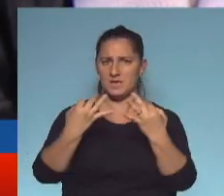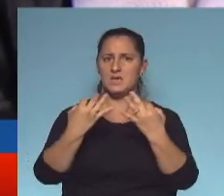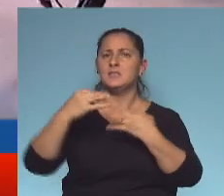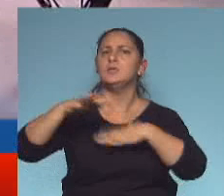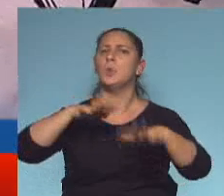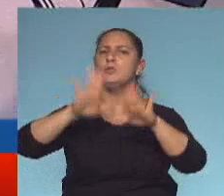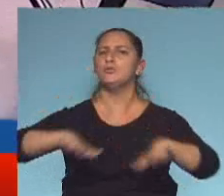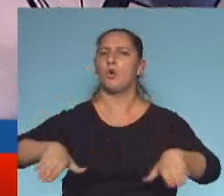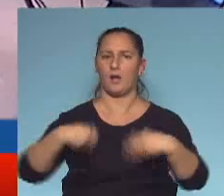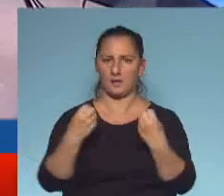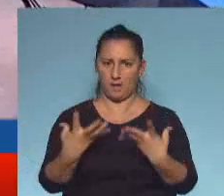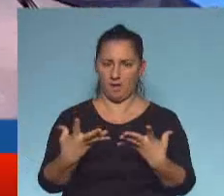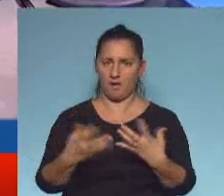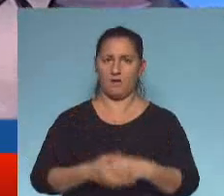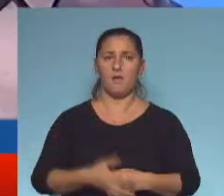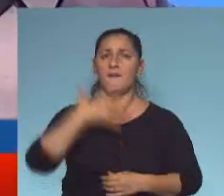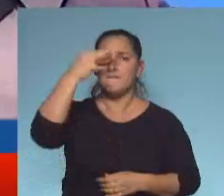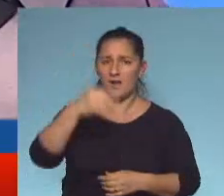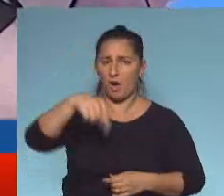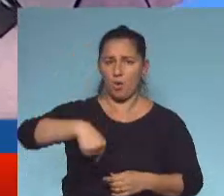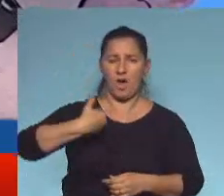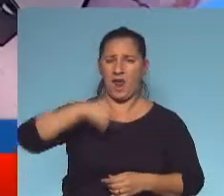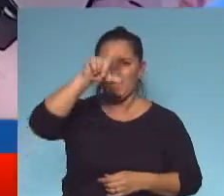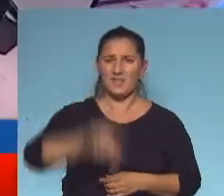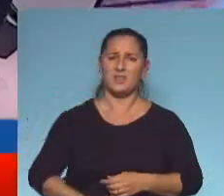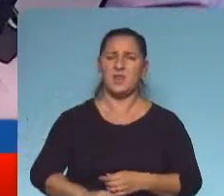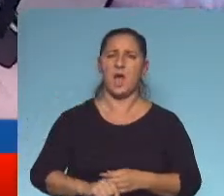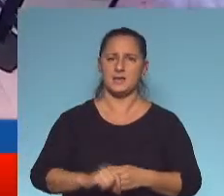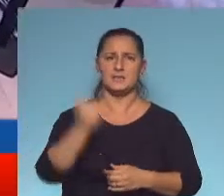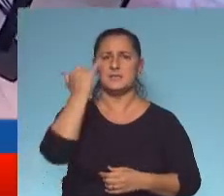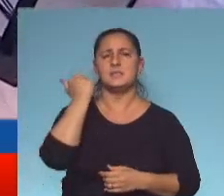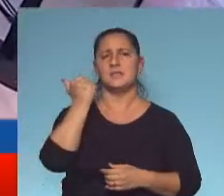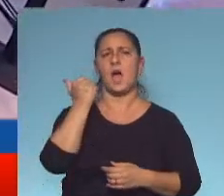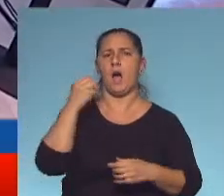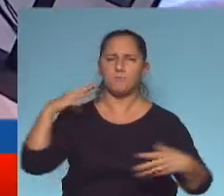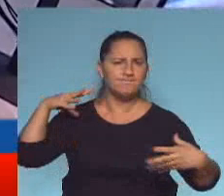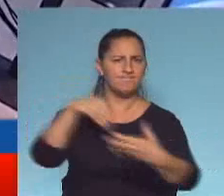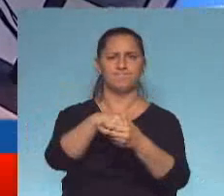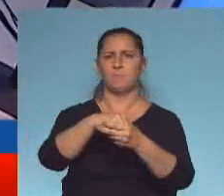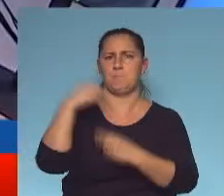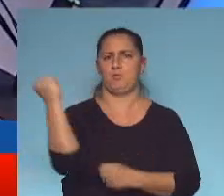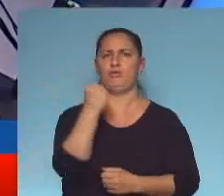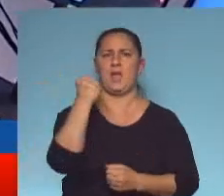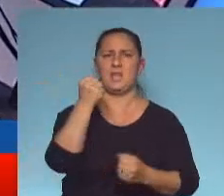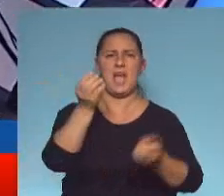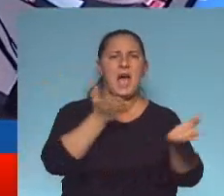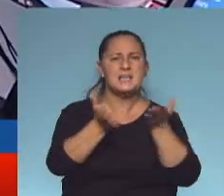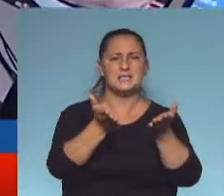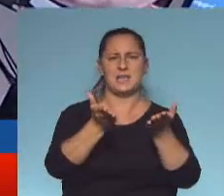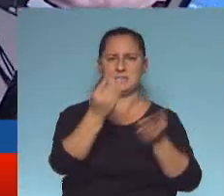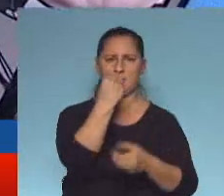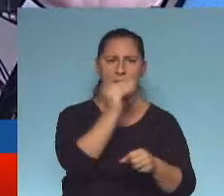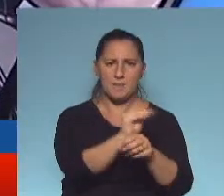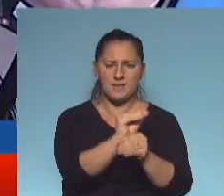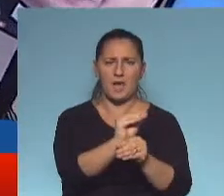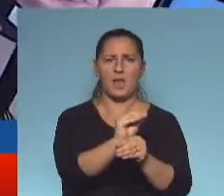niños. Claramente en la Argentina hemos logrado una cobertura importante en términos de asistencia alimentaria.